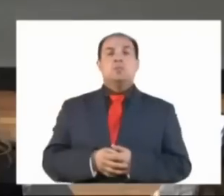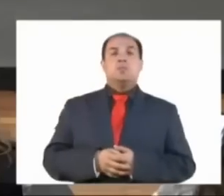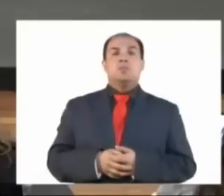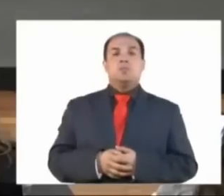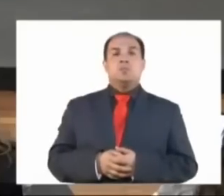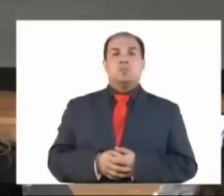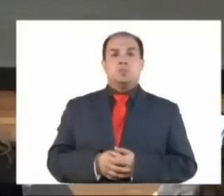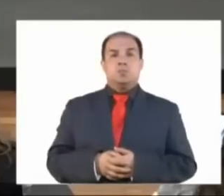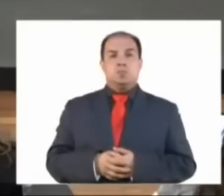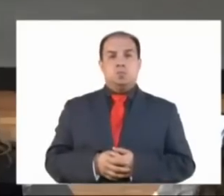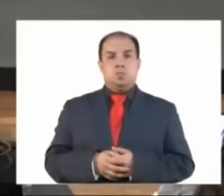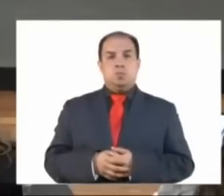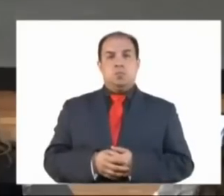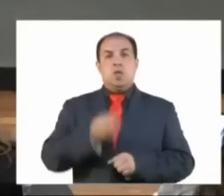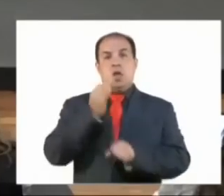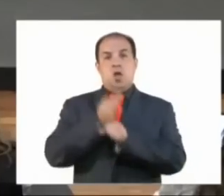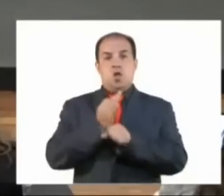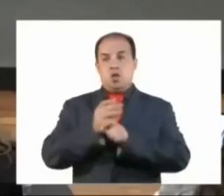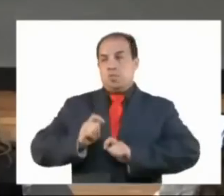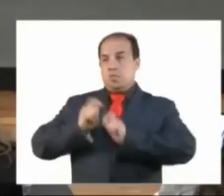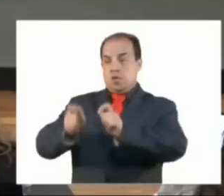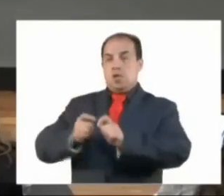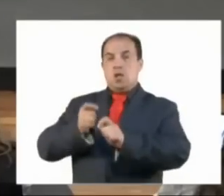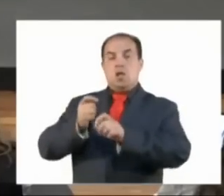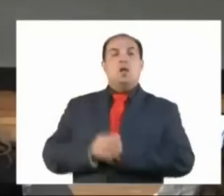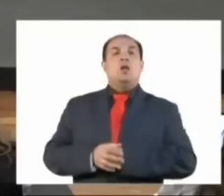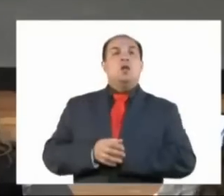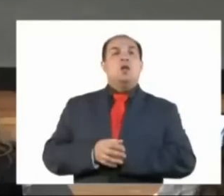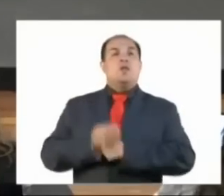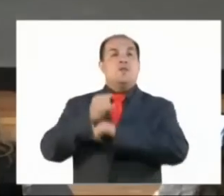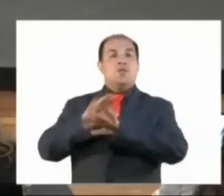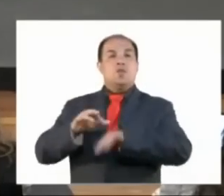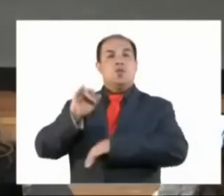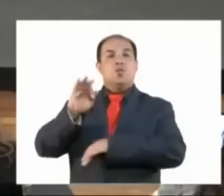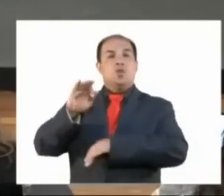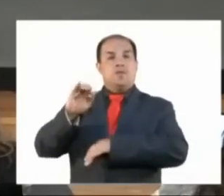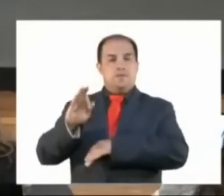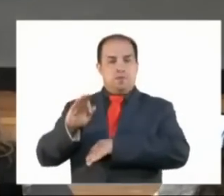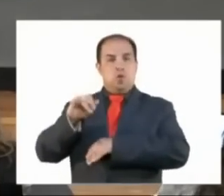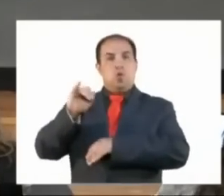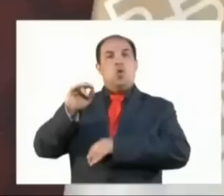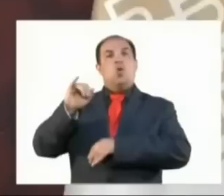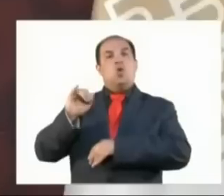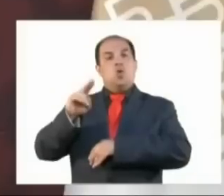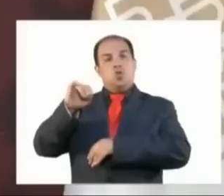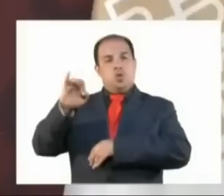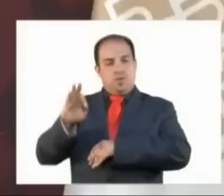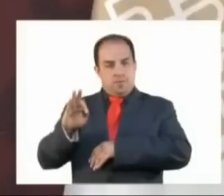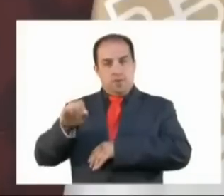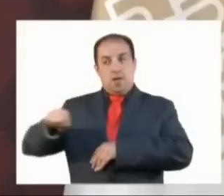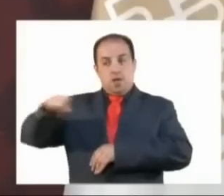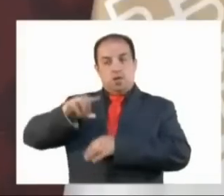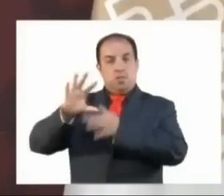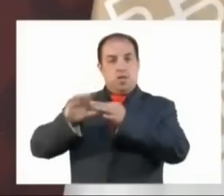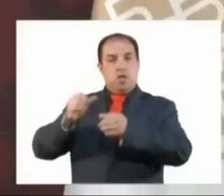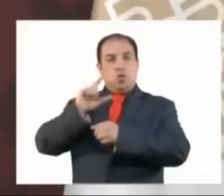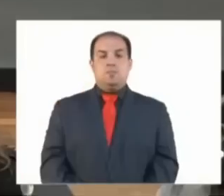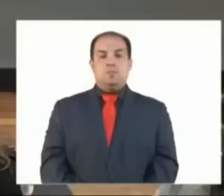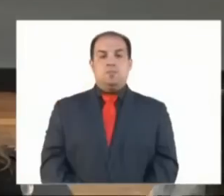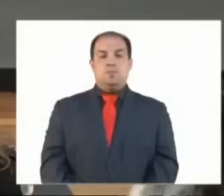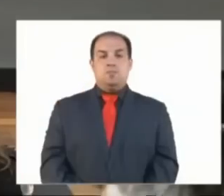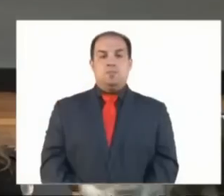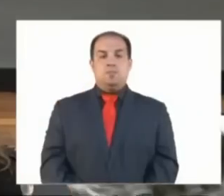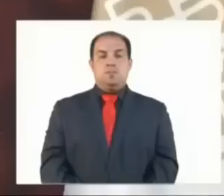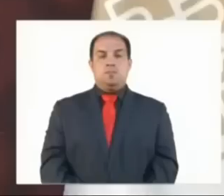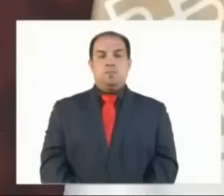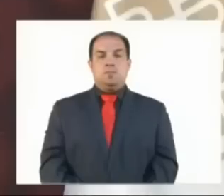Estamos dándole la información a la UIF, porque ellos hablaron de un contrato y son en realidad tres contratos.